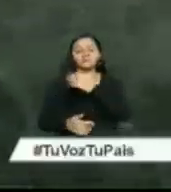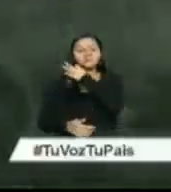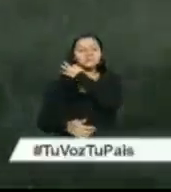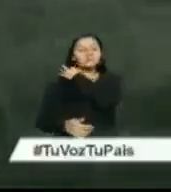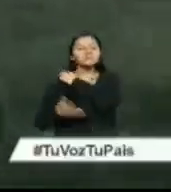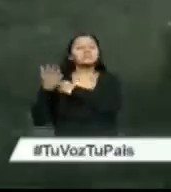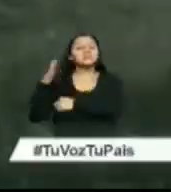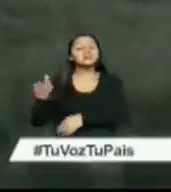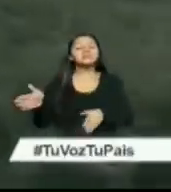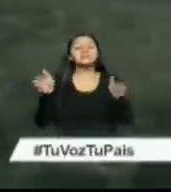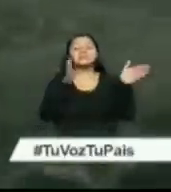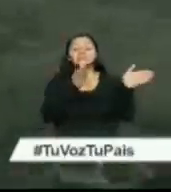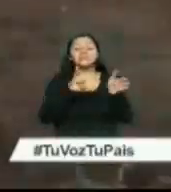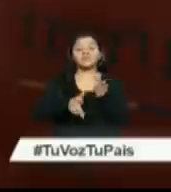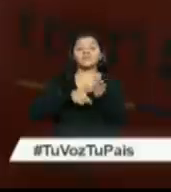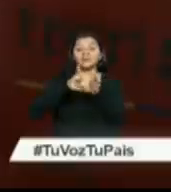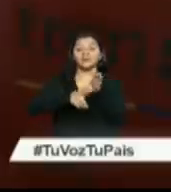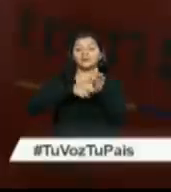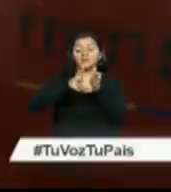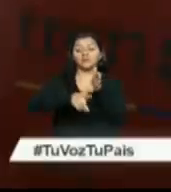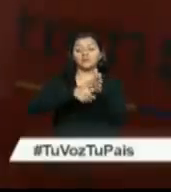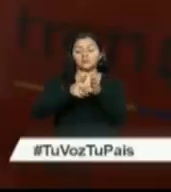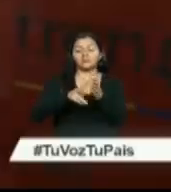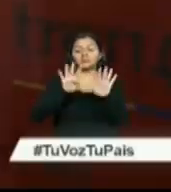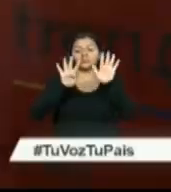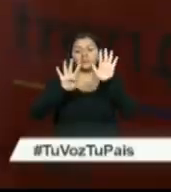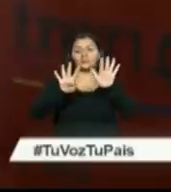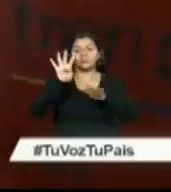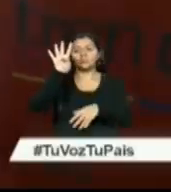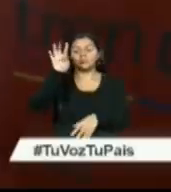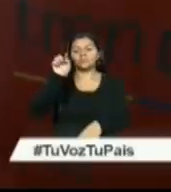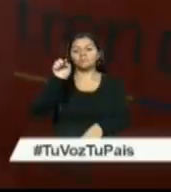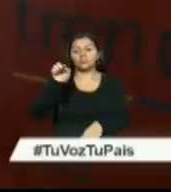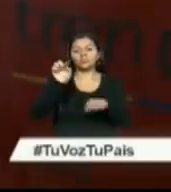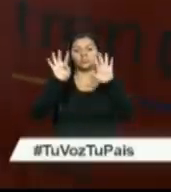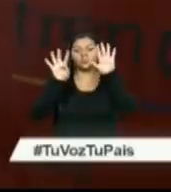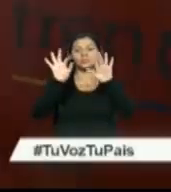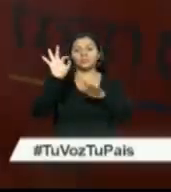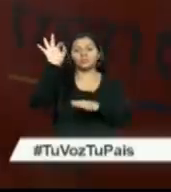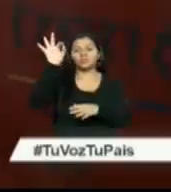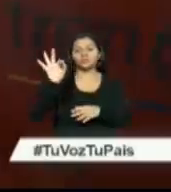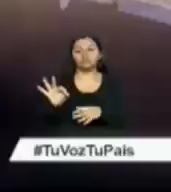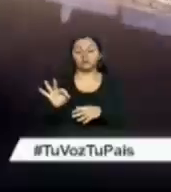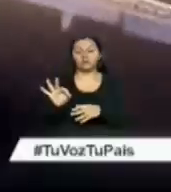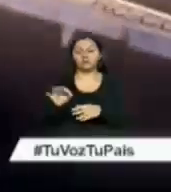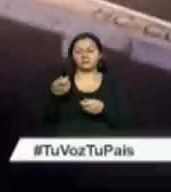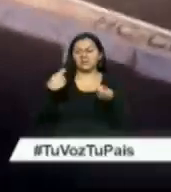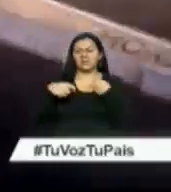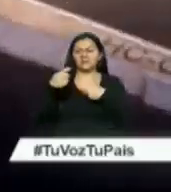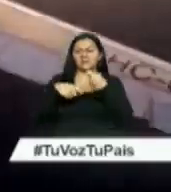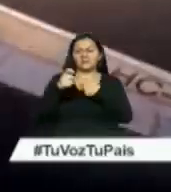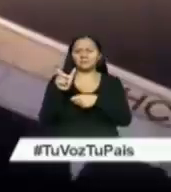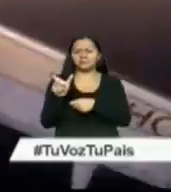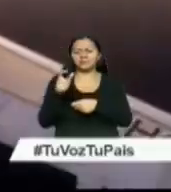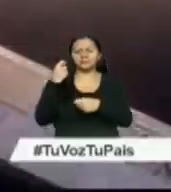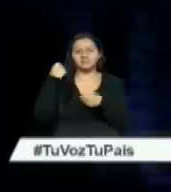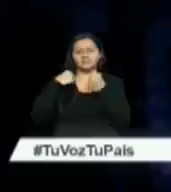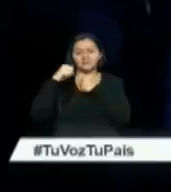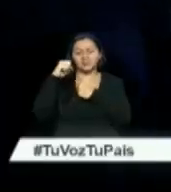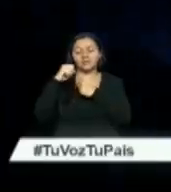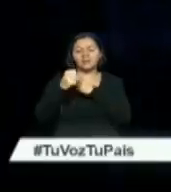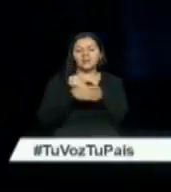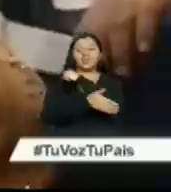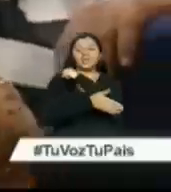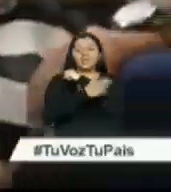su parte, Ferrocarriles del Ecuador vendió el 94.9% de sus cupos hábiles, y mientras que TAME registró una